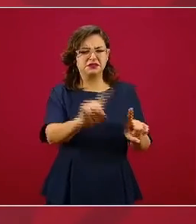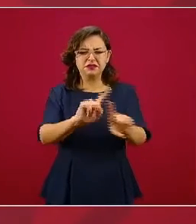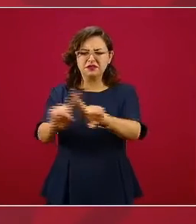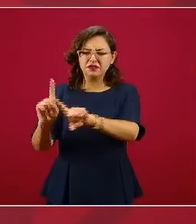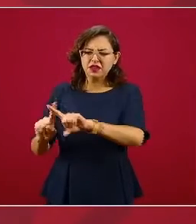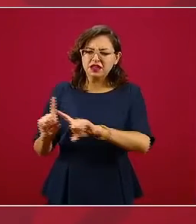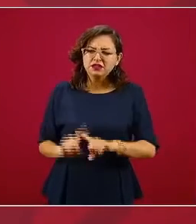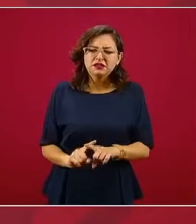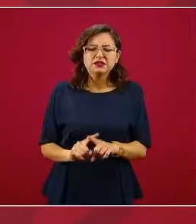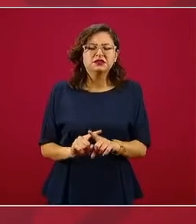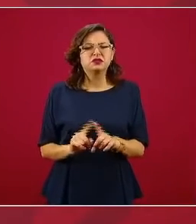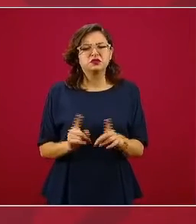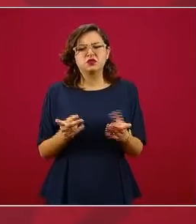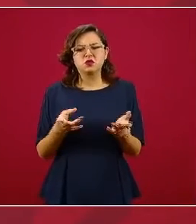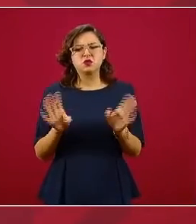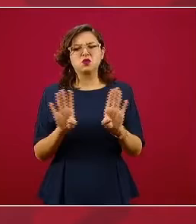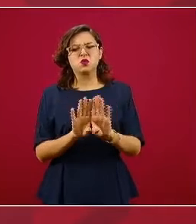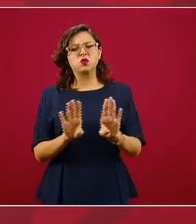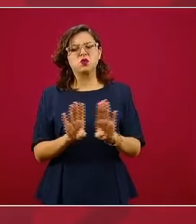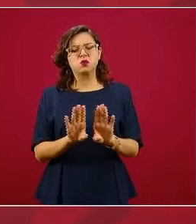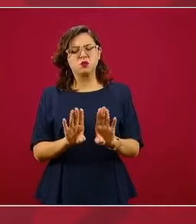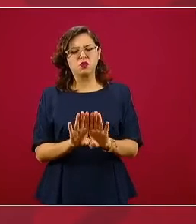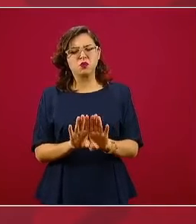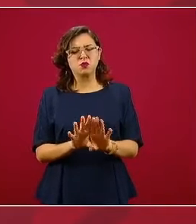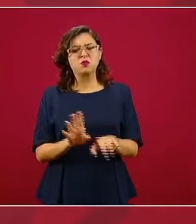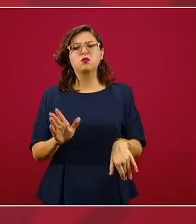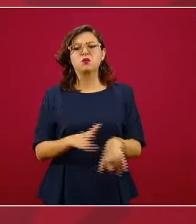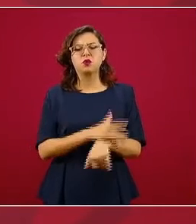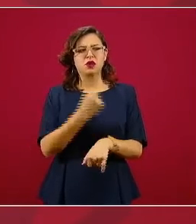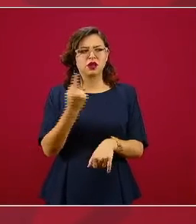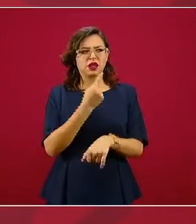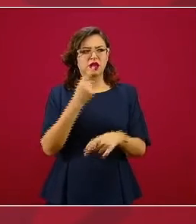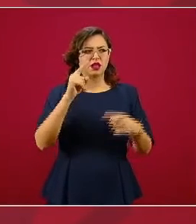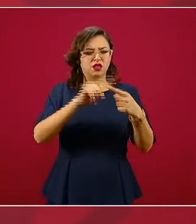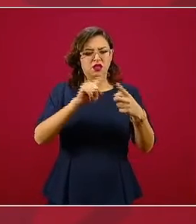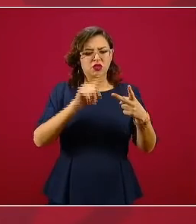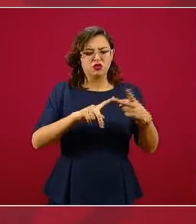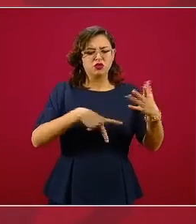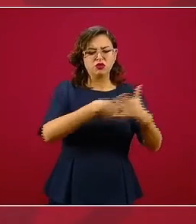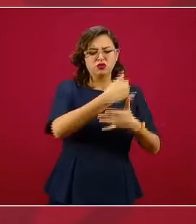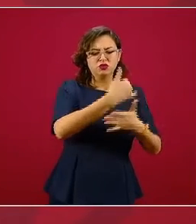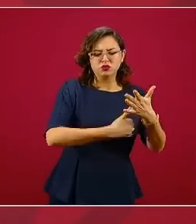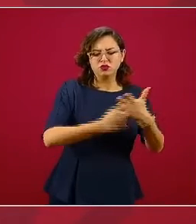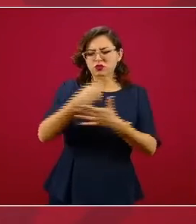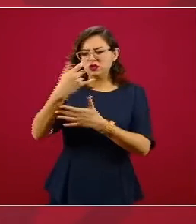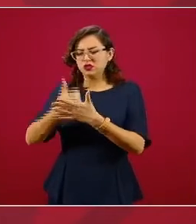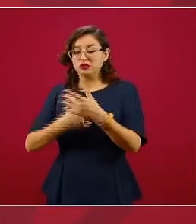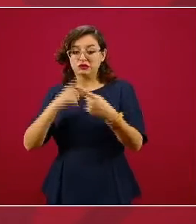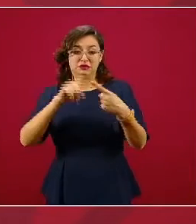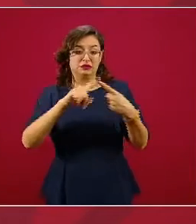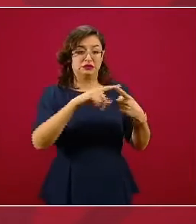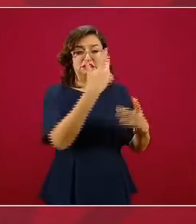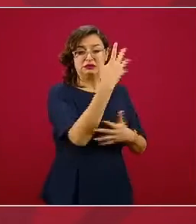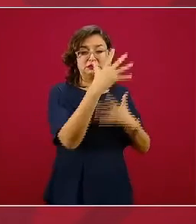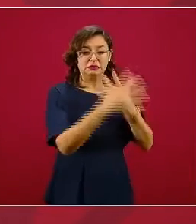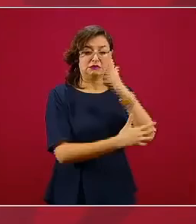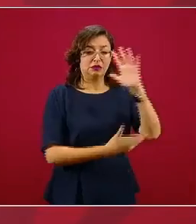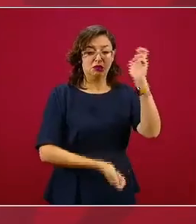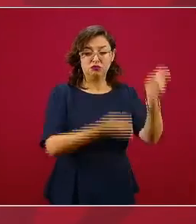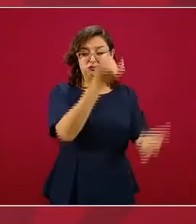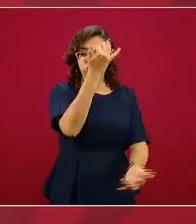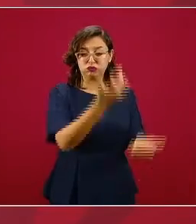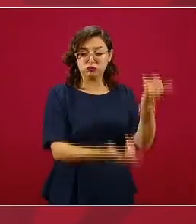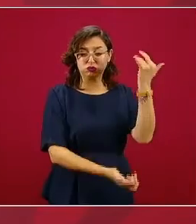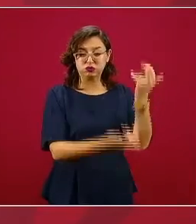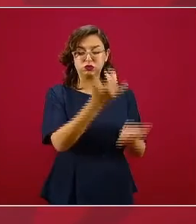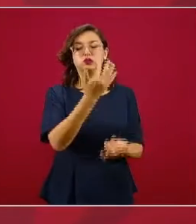en los dos casos, pero sobre todo en lo que tiene que ver con incendios forestales, ya se está